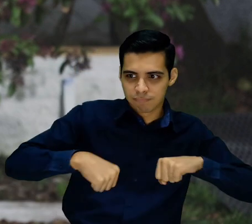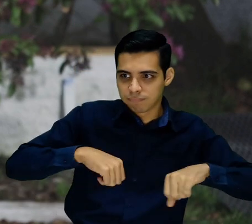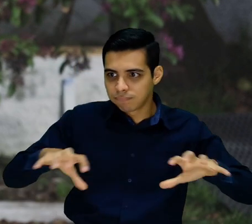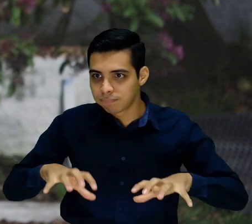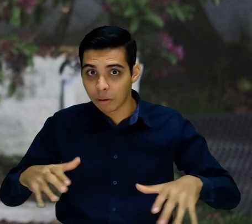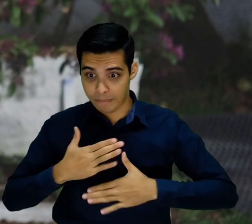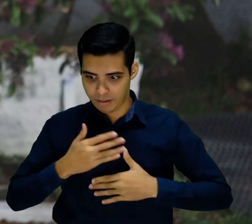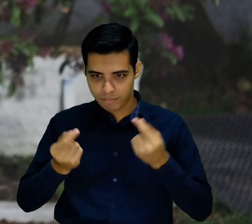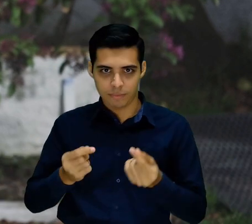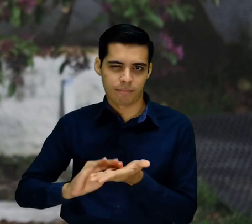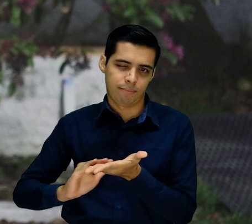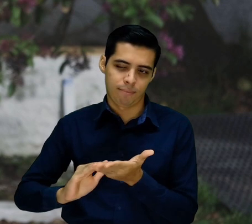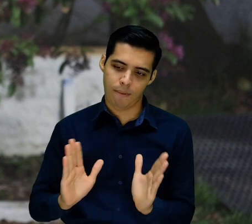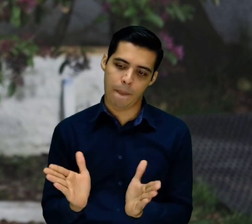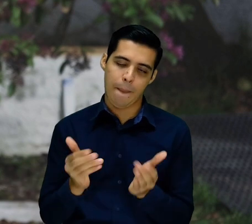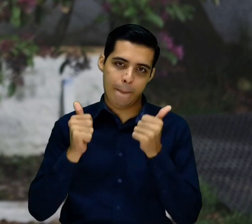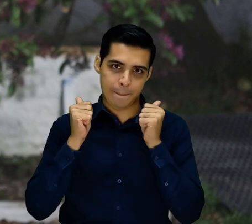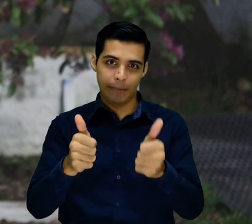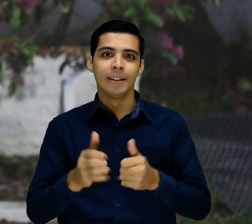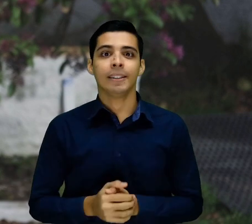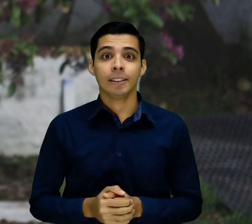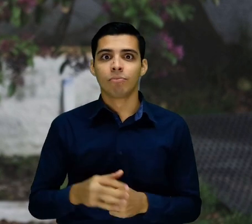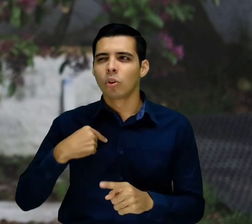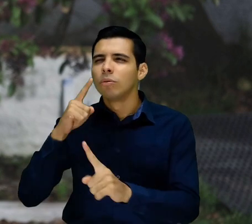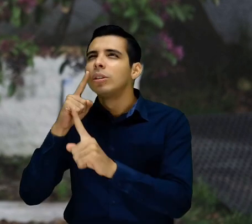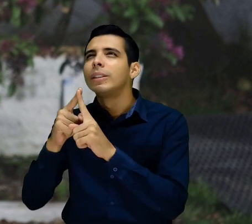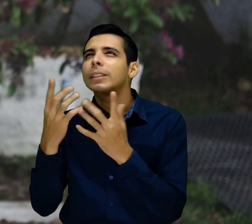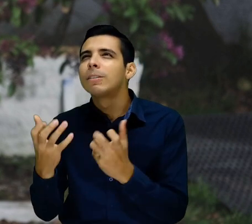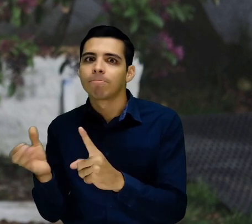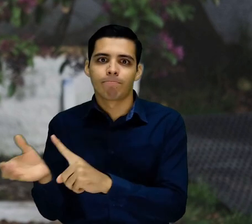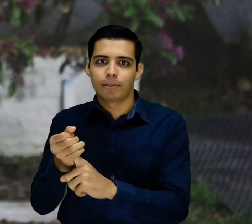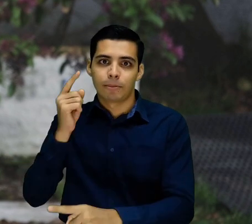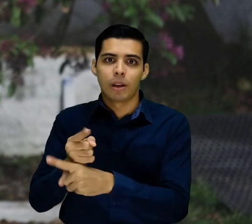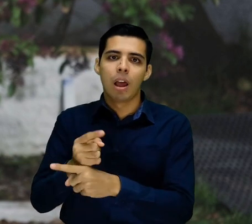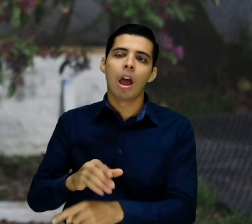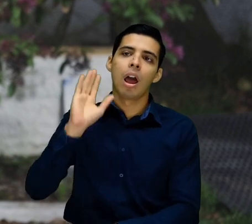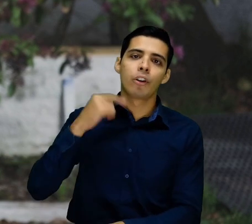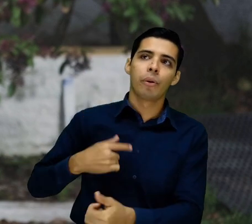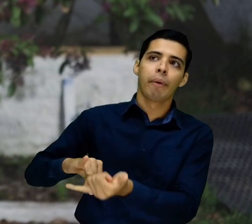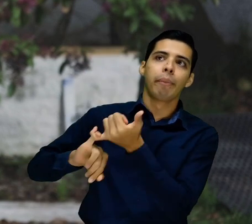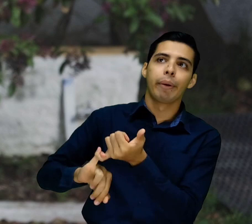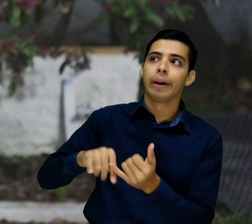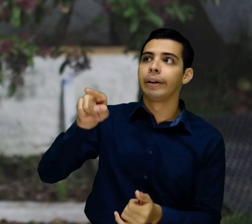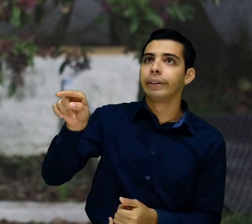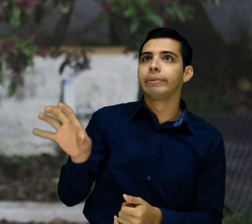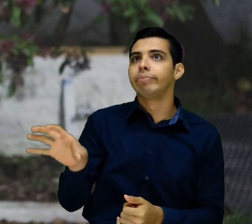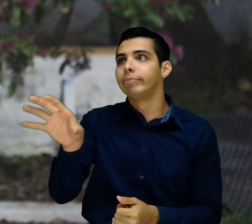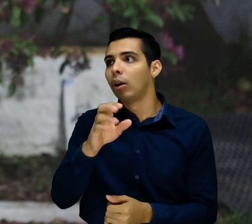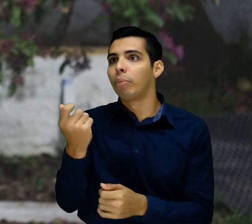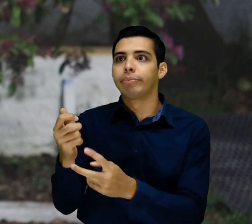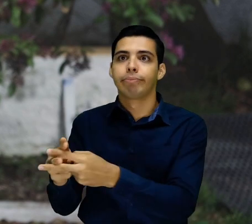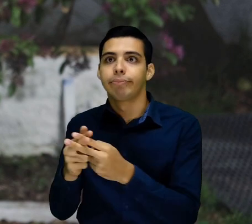medios trabajemos para sanar nuestras finanzas. De esta manera podremos cumplir nuestras metas financieras y no depender totalmente de